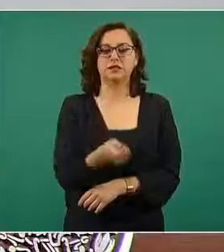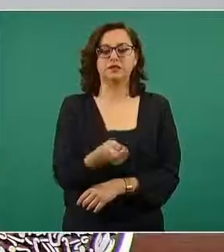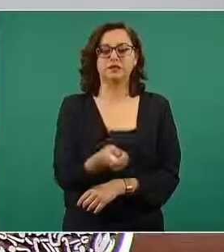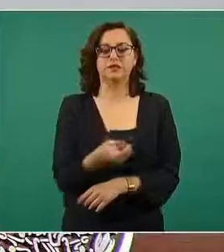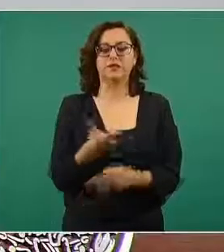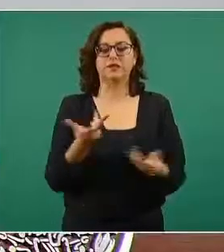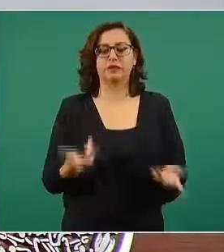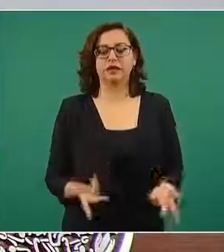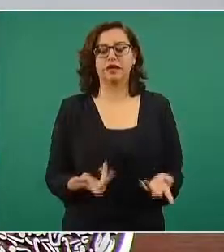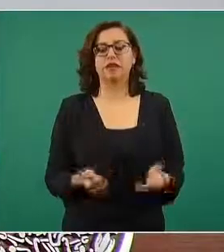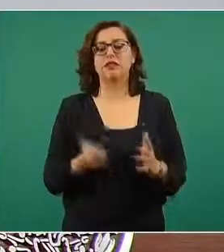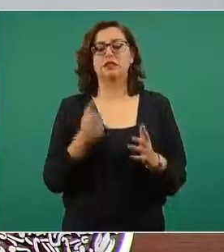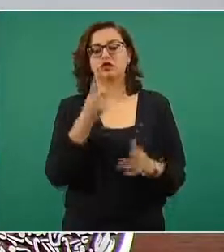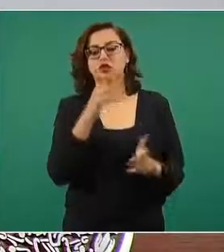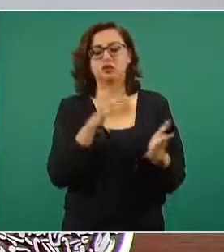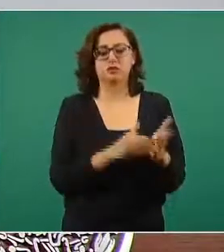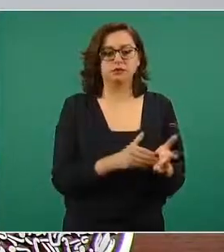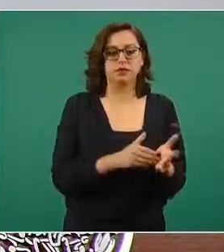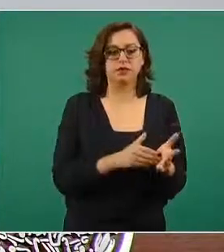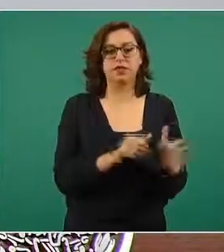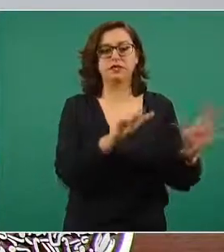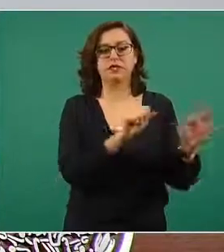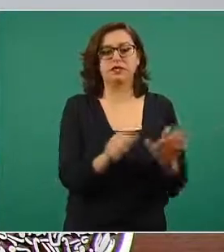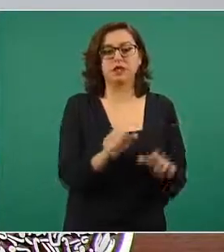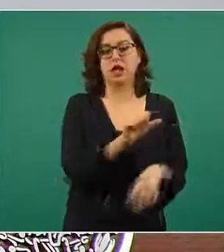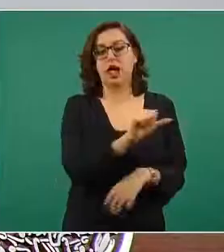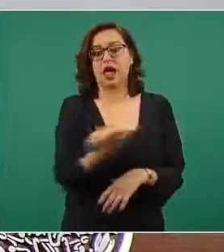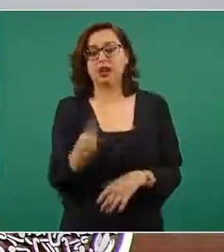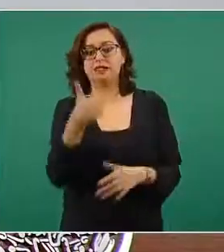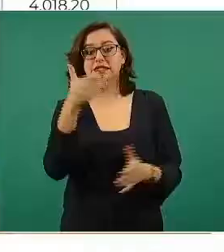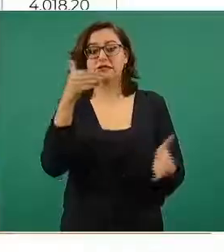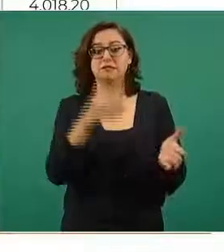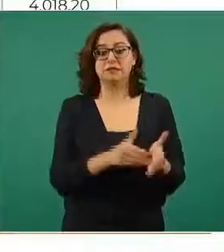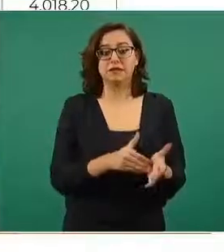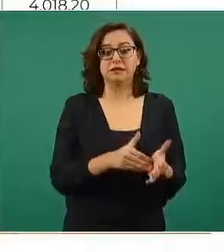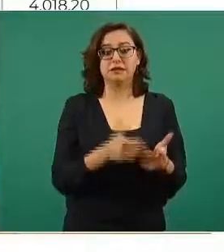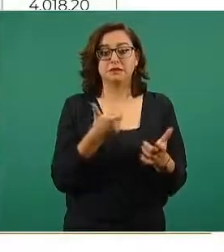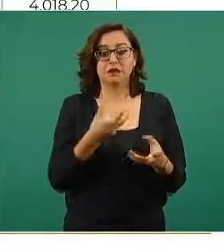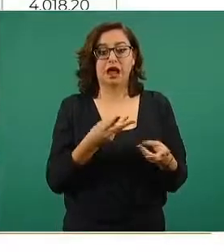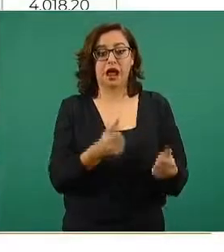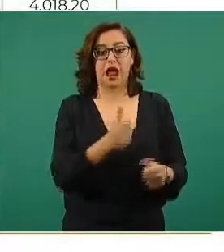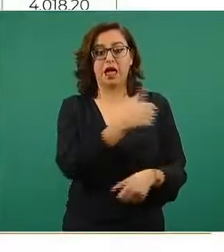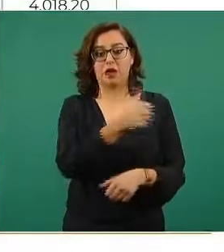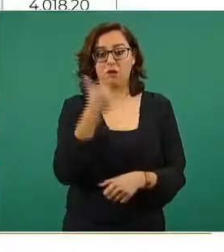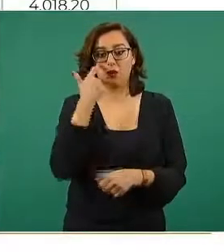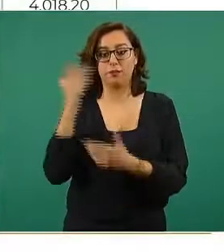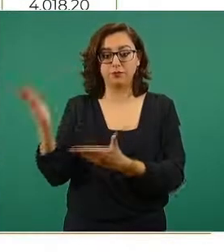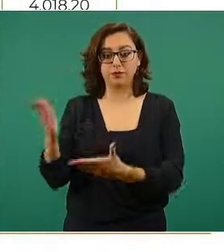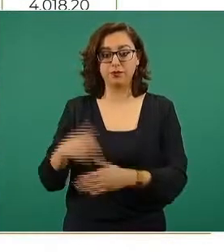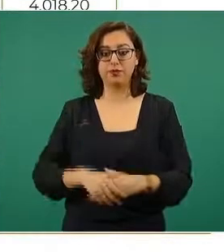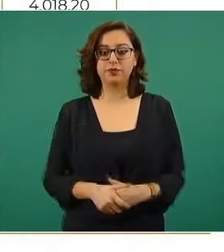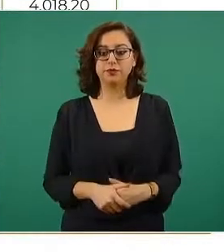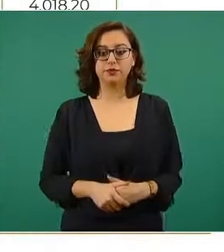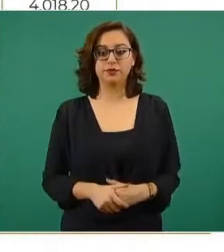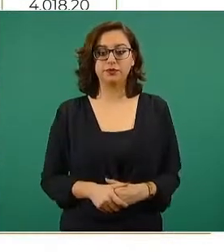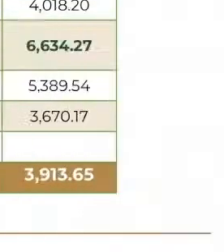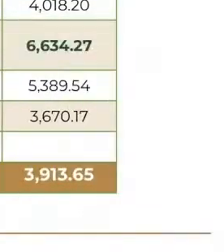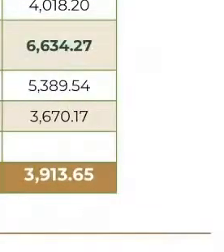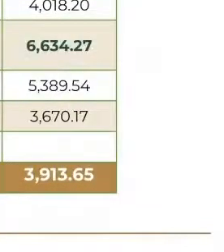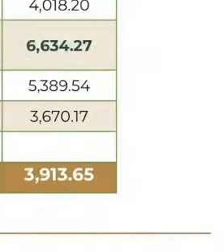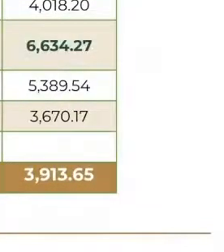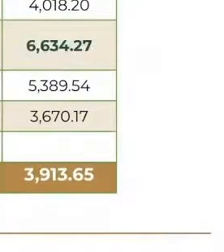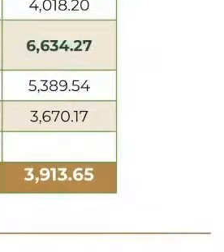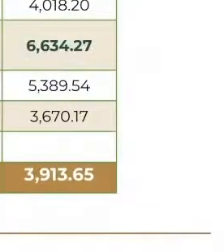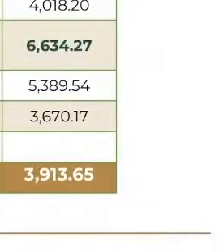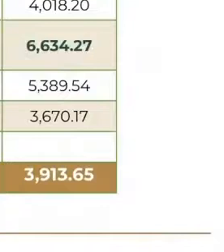o 6,600 pesos por cada una de ellas. Aquí en esta gráfica se ve el gasto por PPL